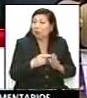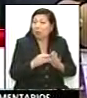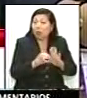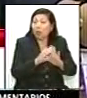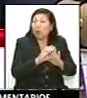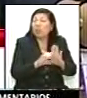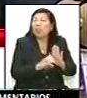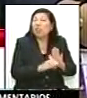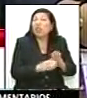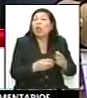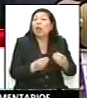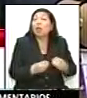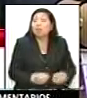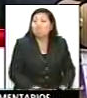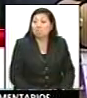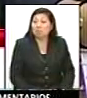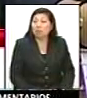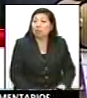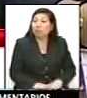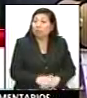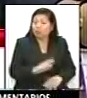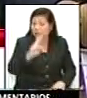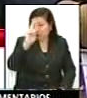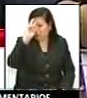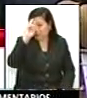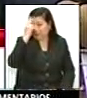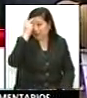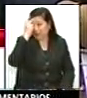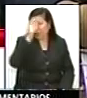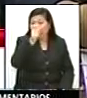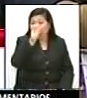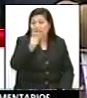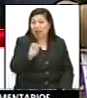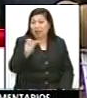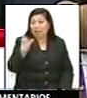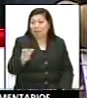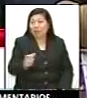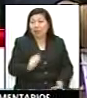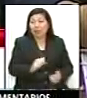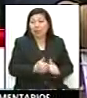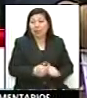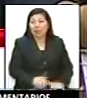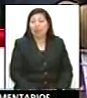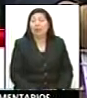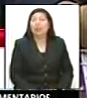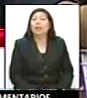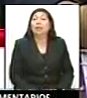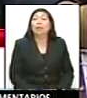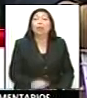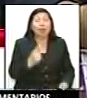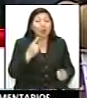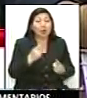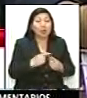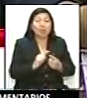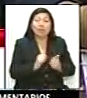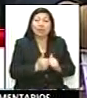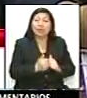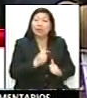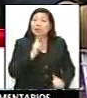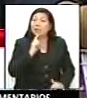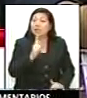constitucional, tratando de confundir a la gente de que la modificación o el objeto de la modificación